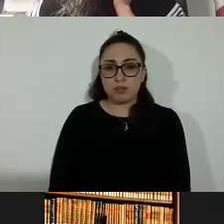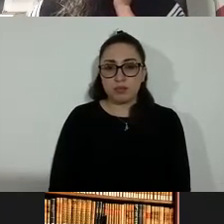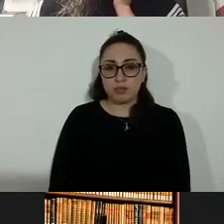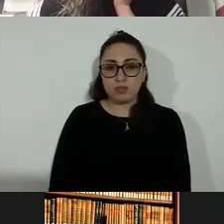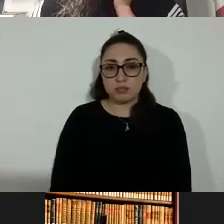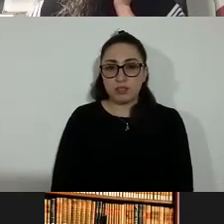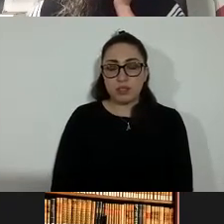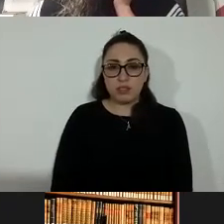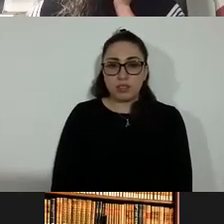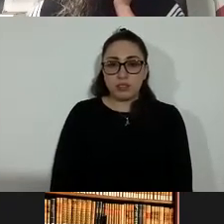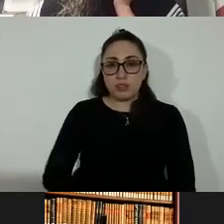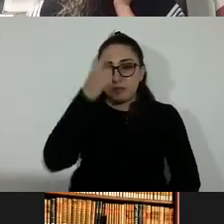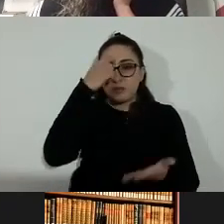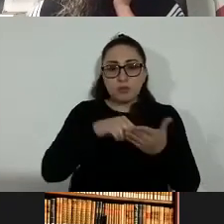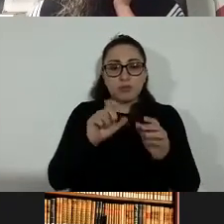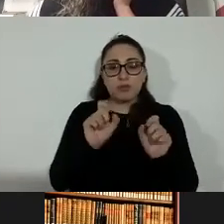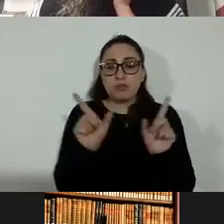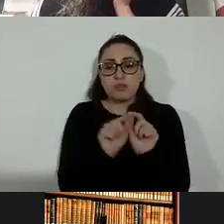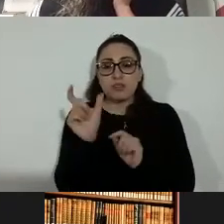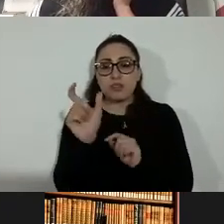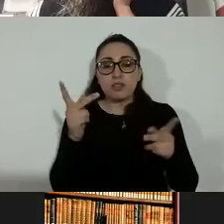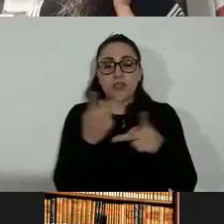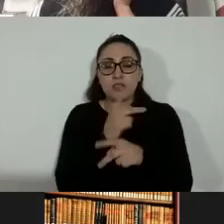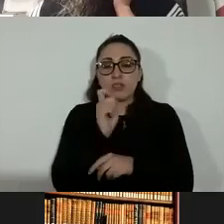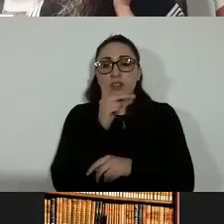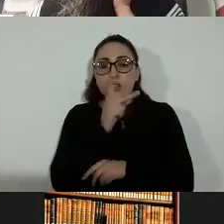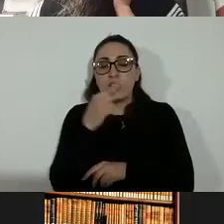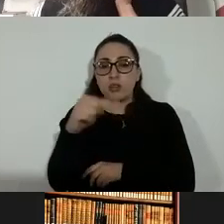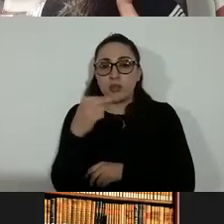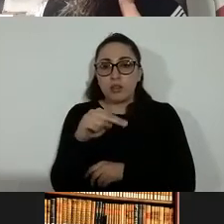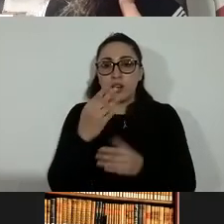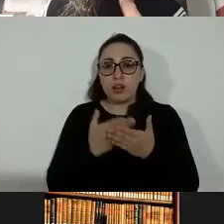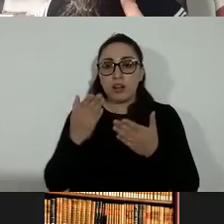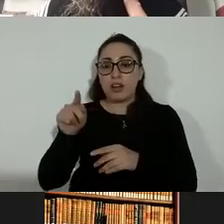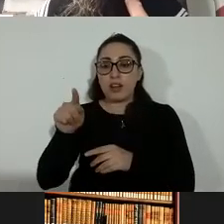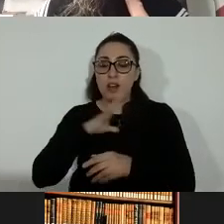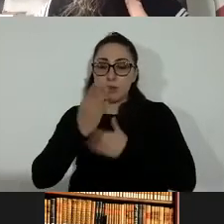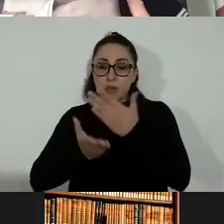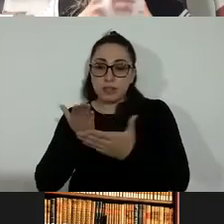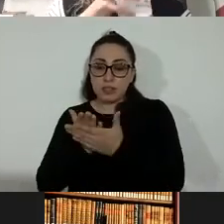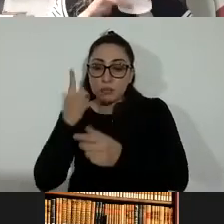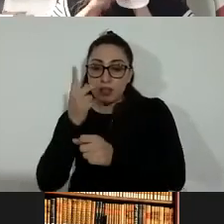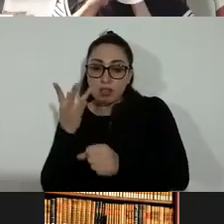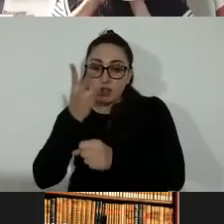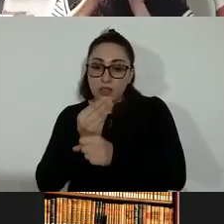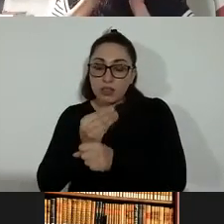de nombre. El asunto de las reservas se da precisamente cuando